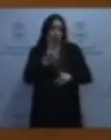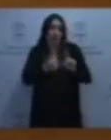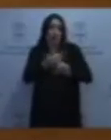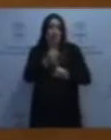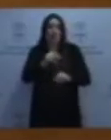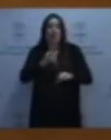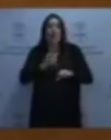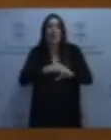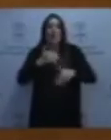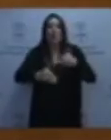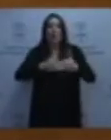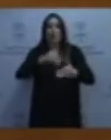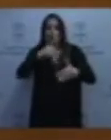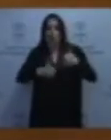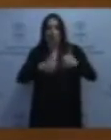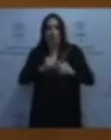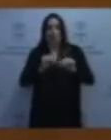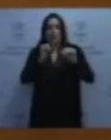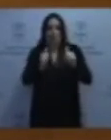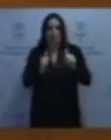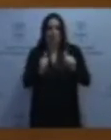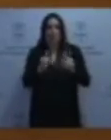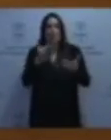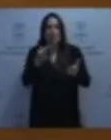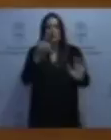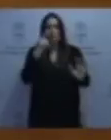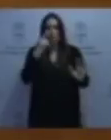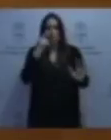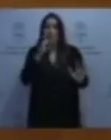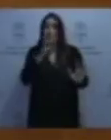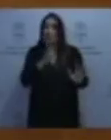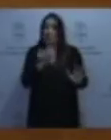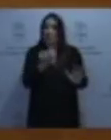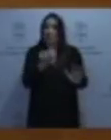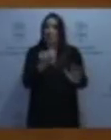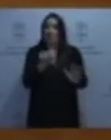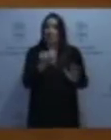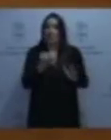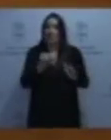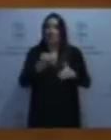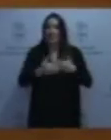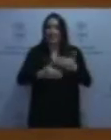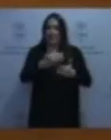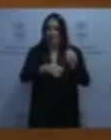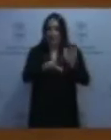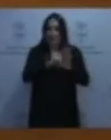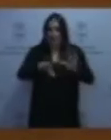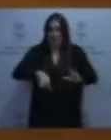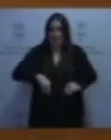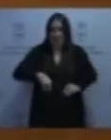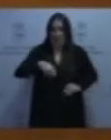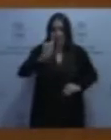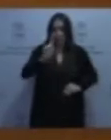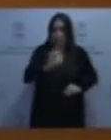salvar este proceso que se abre. Y atención, porque no solo hay que aceptar la tramitación de esta ley. Aquí el